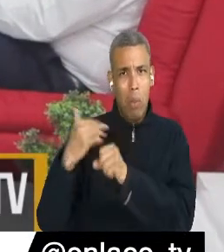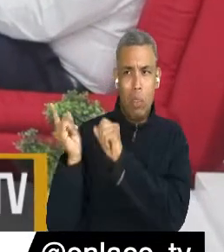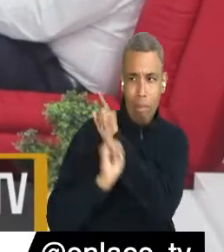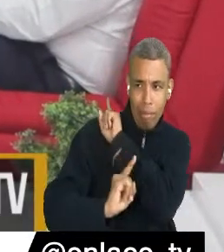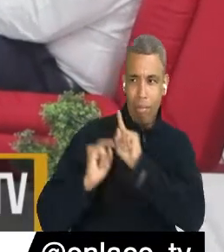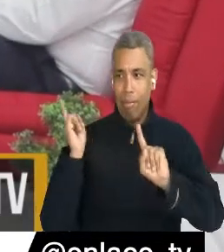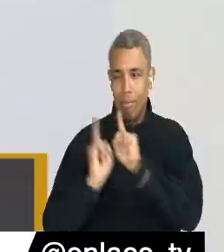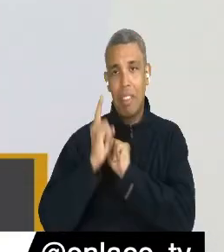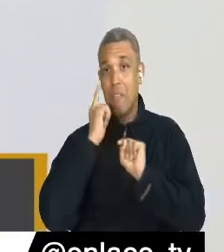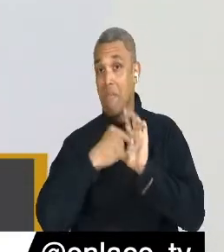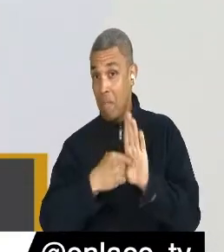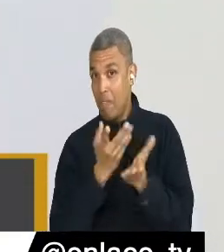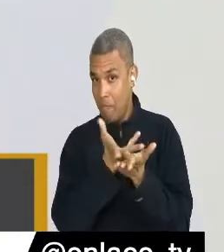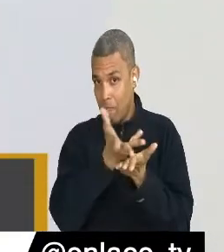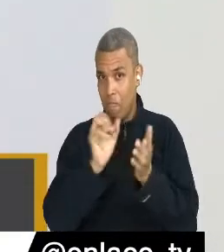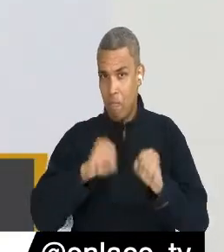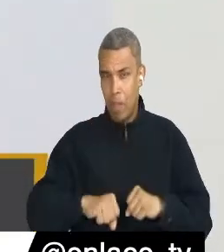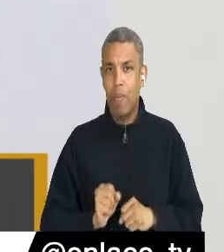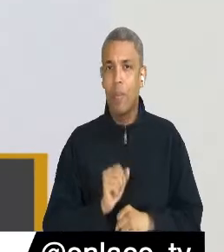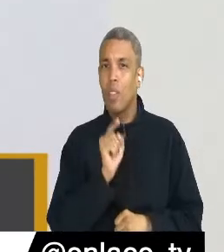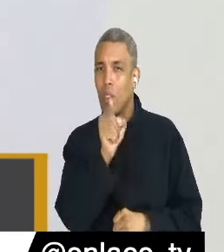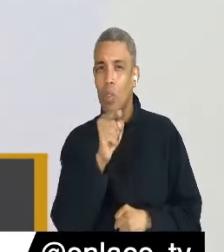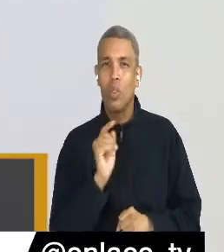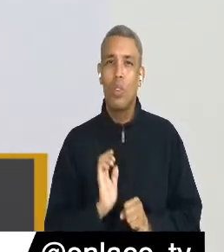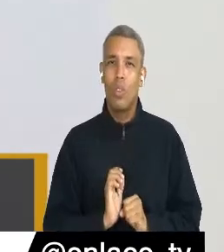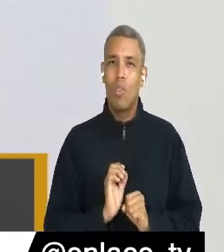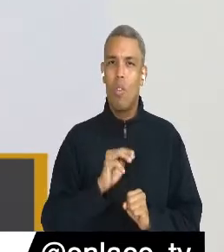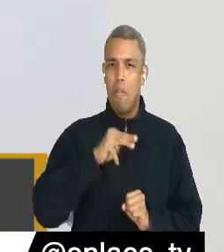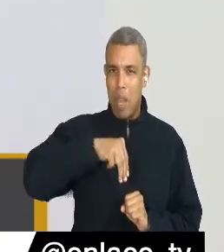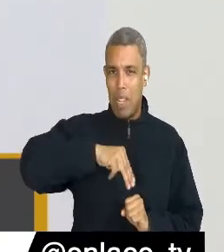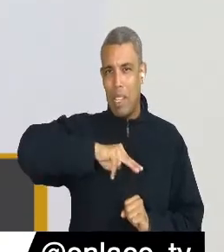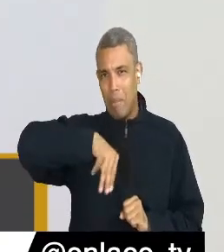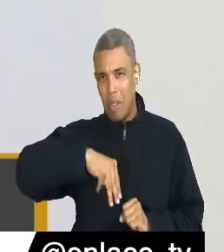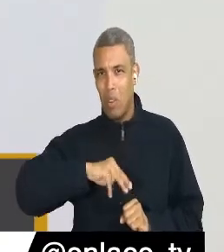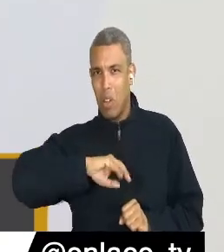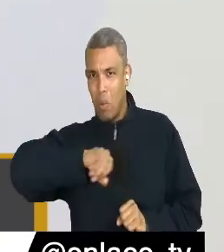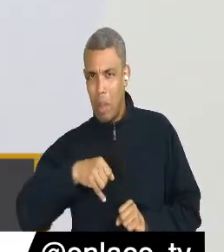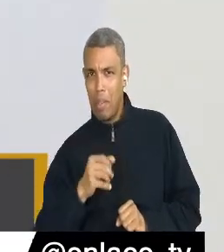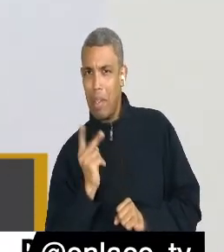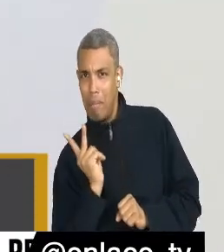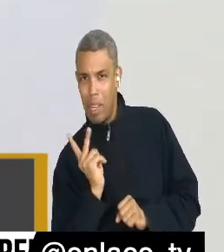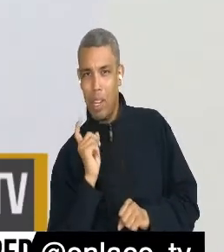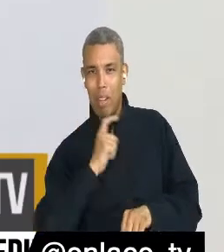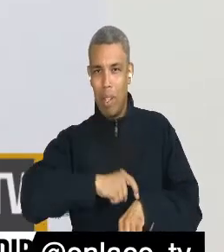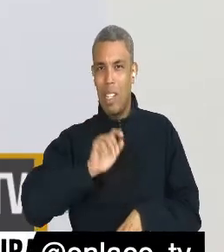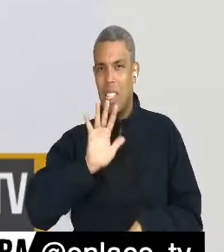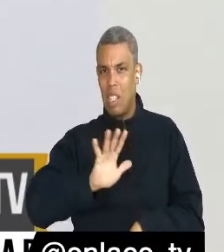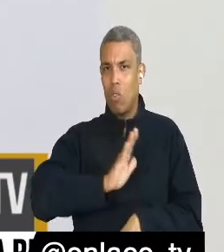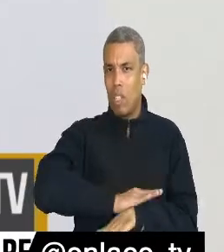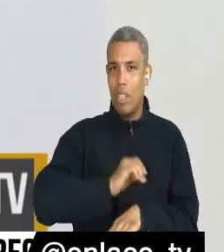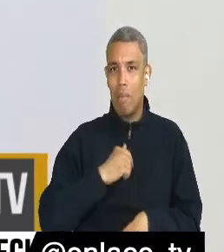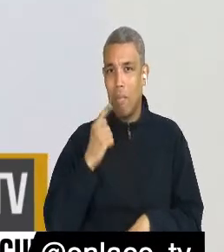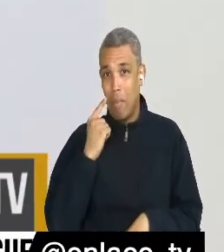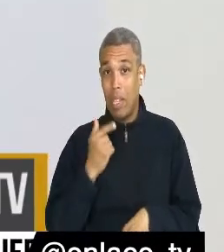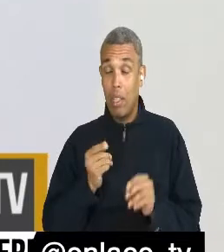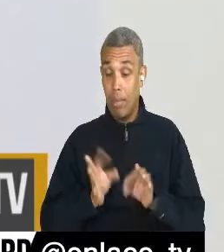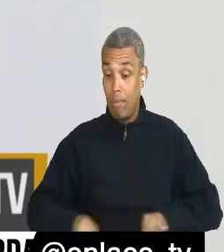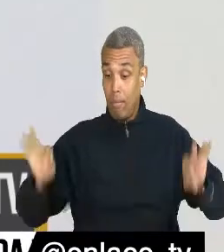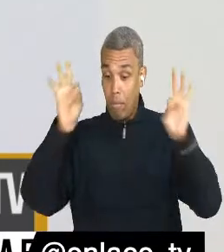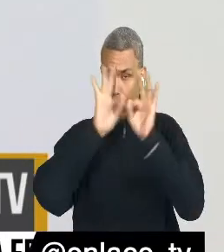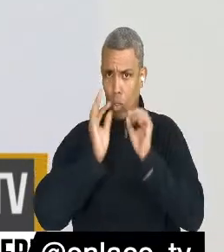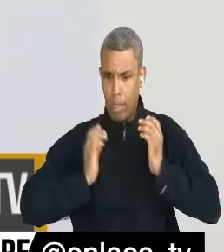a esta programación. Invitación a todos ustedes para que no se pierdan de martes a viernes a las 5 de la tarde el programa Primero la Salud. Muy